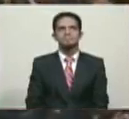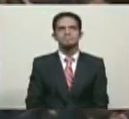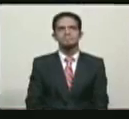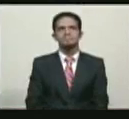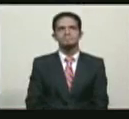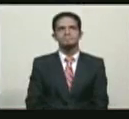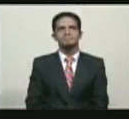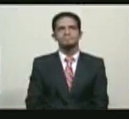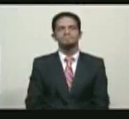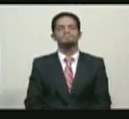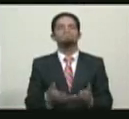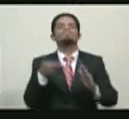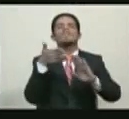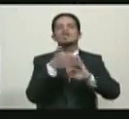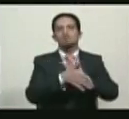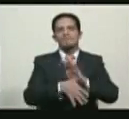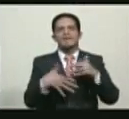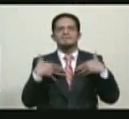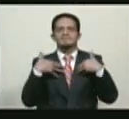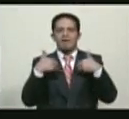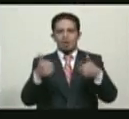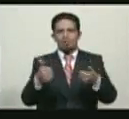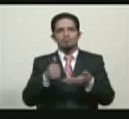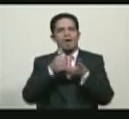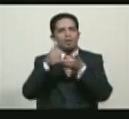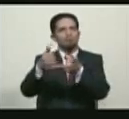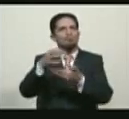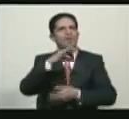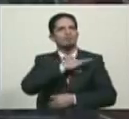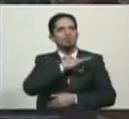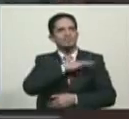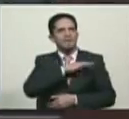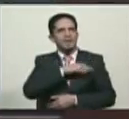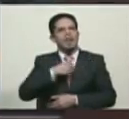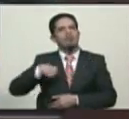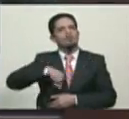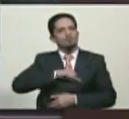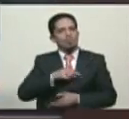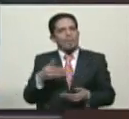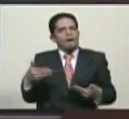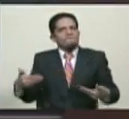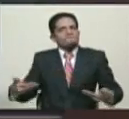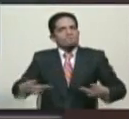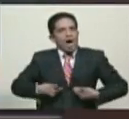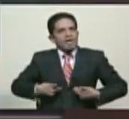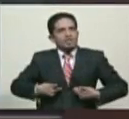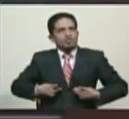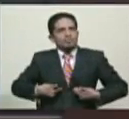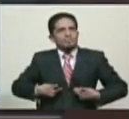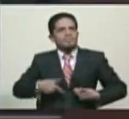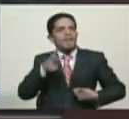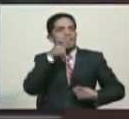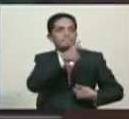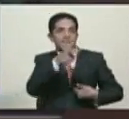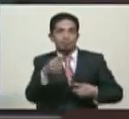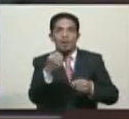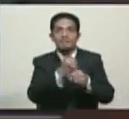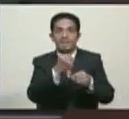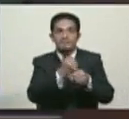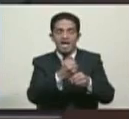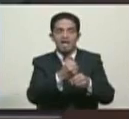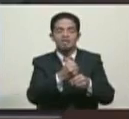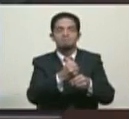En el área de salud y bienestar social hicimos valiosos esfuerzos para garantizar a nuestros funcionarios de un